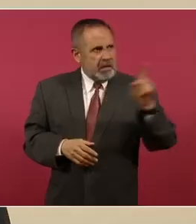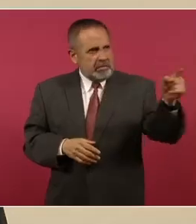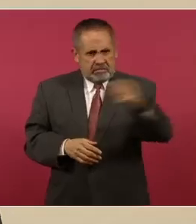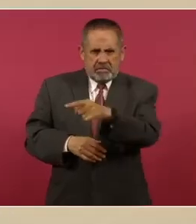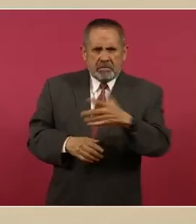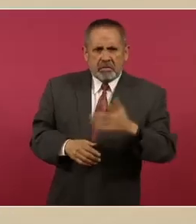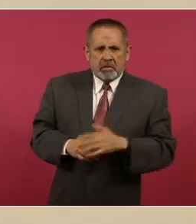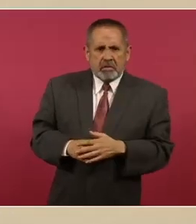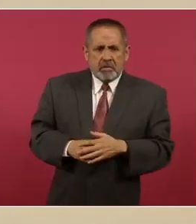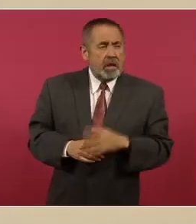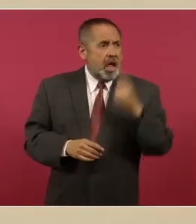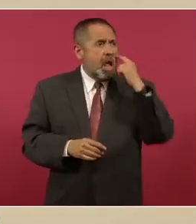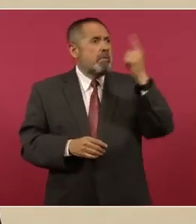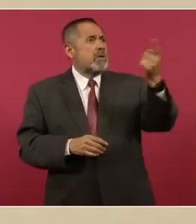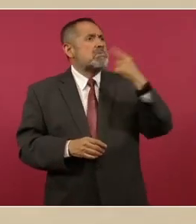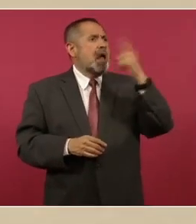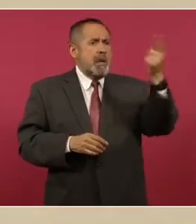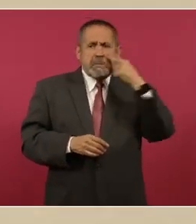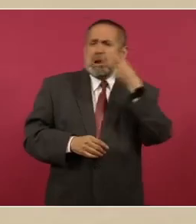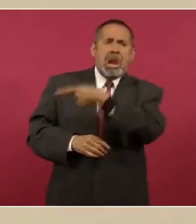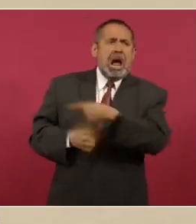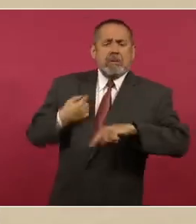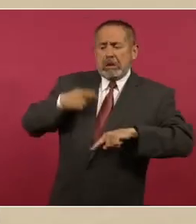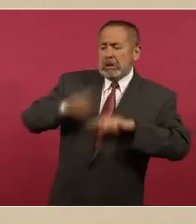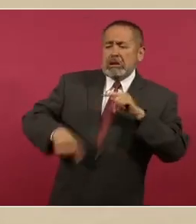Unidos fueron a poner su queja.